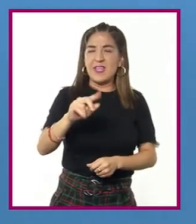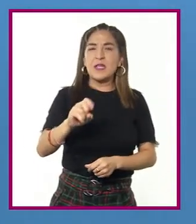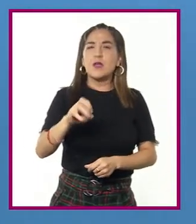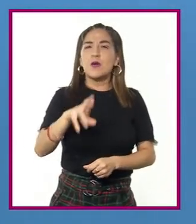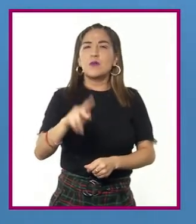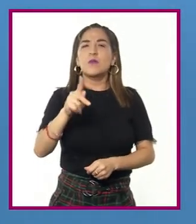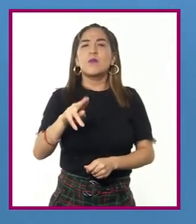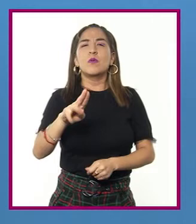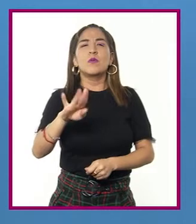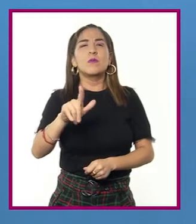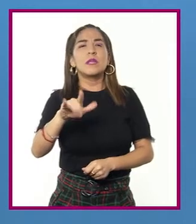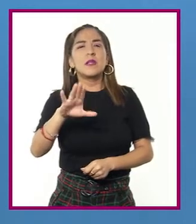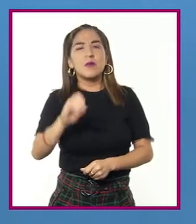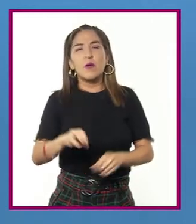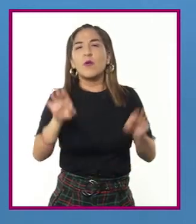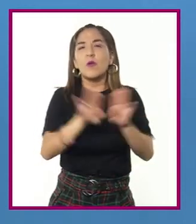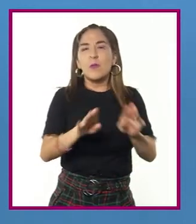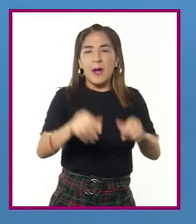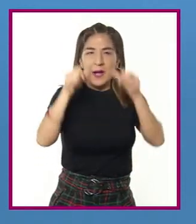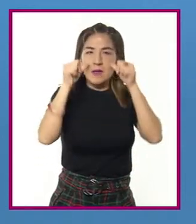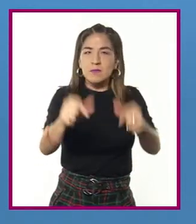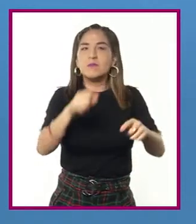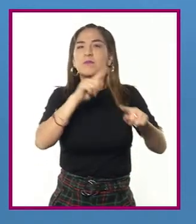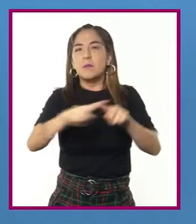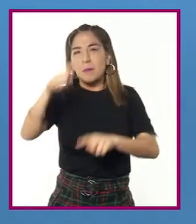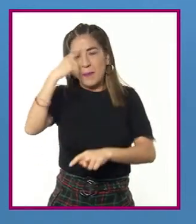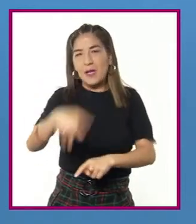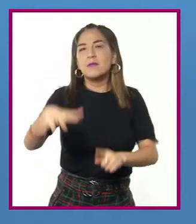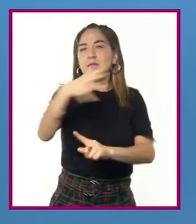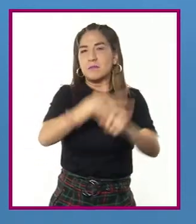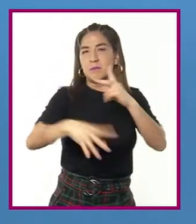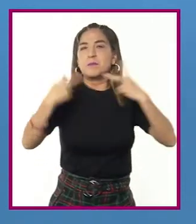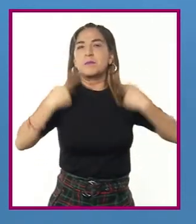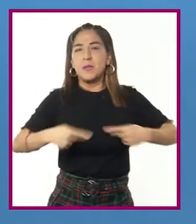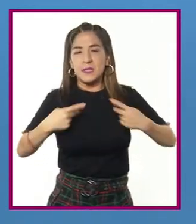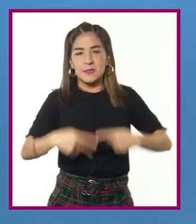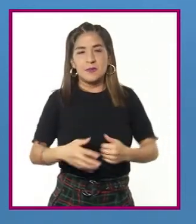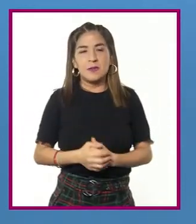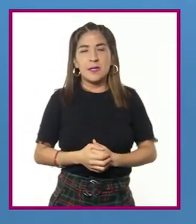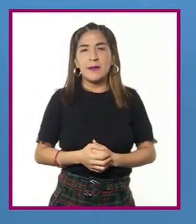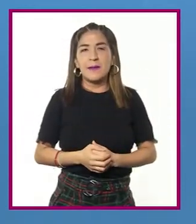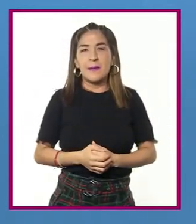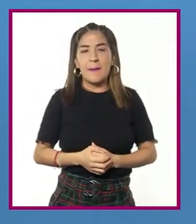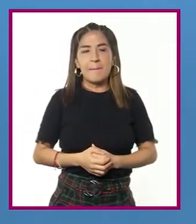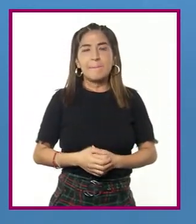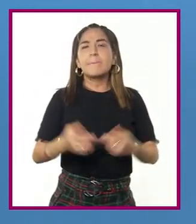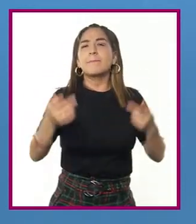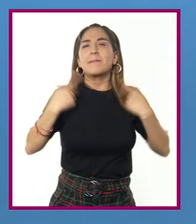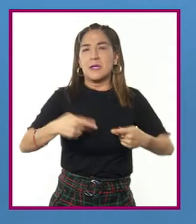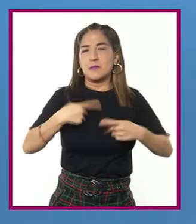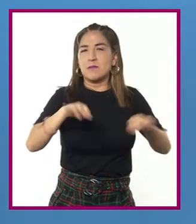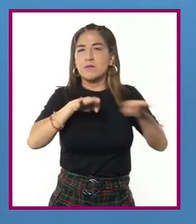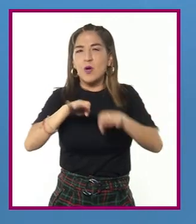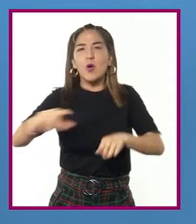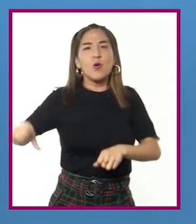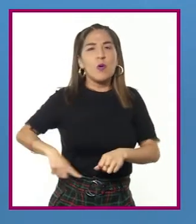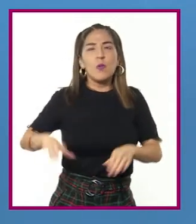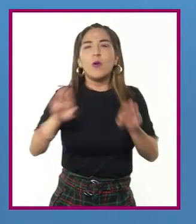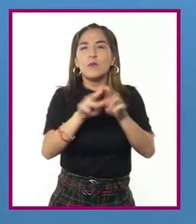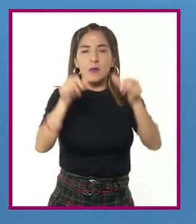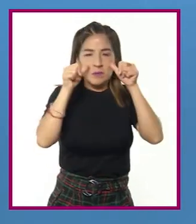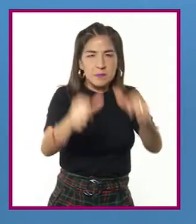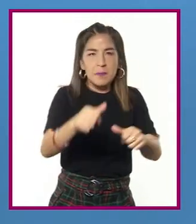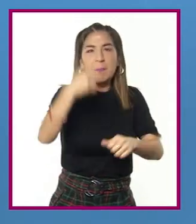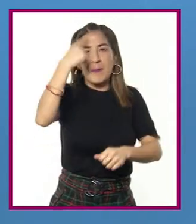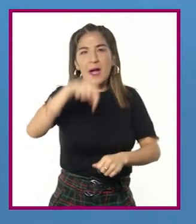una persona que brinda un servicio de utilidad social. Las y los servidores públicos prestan servicios al